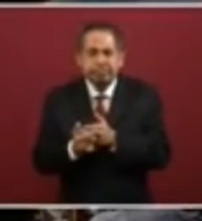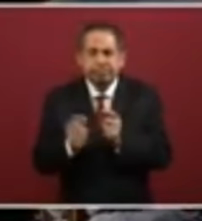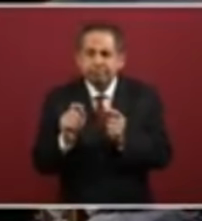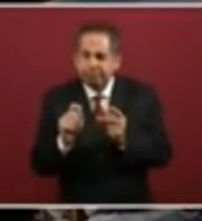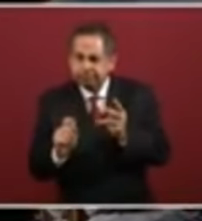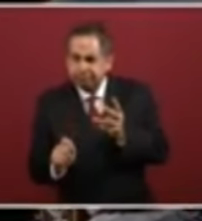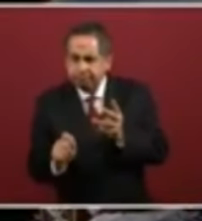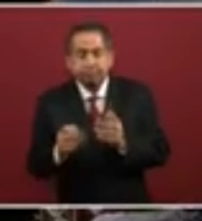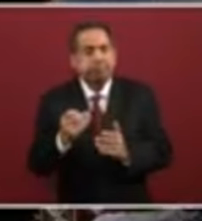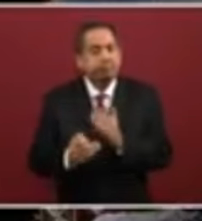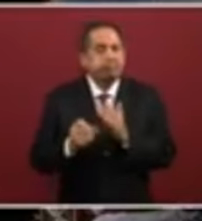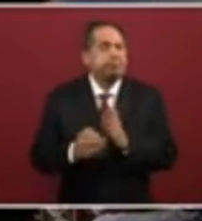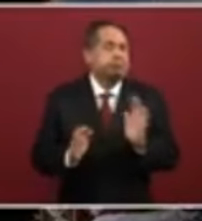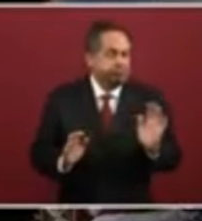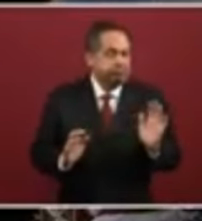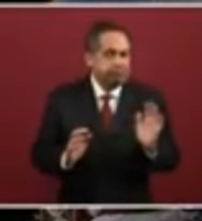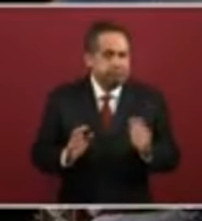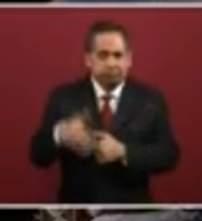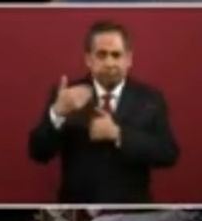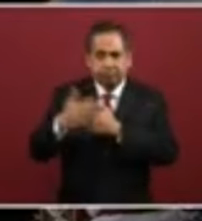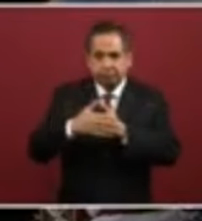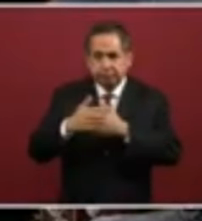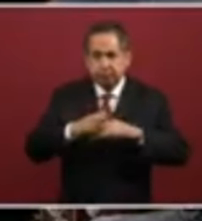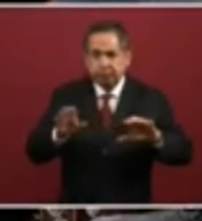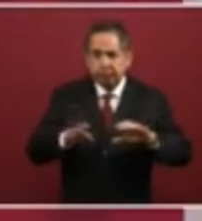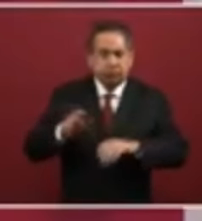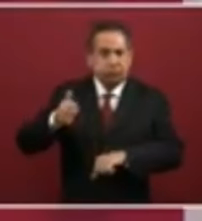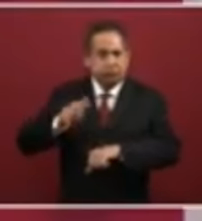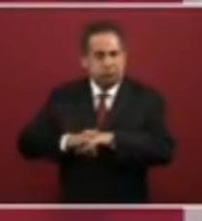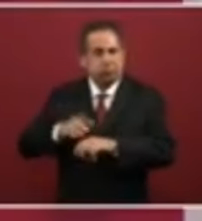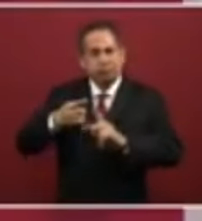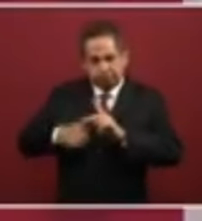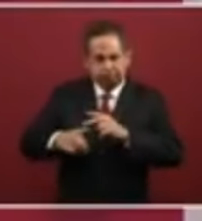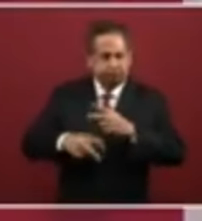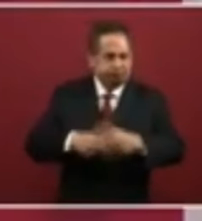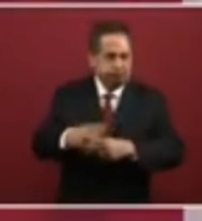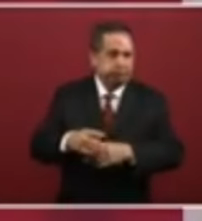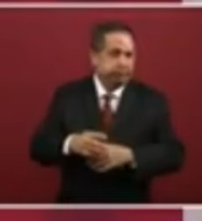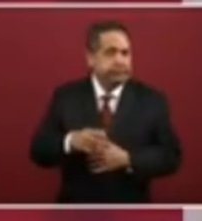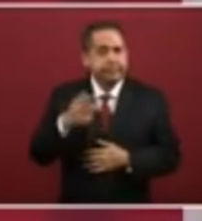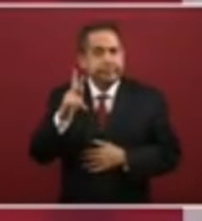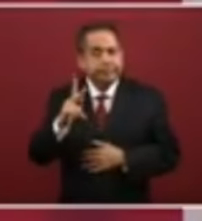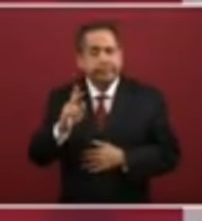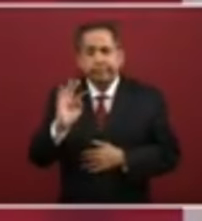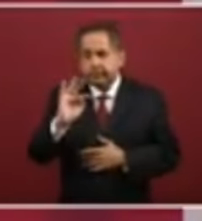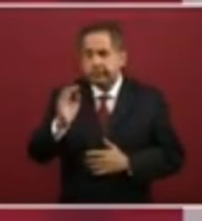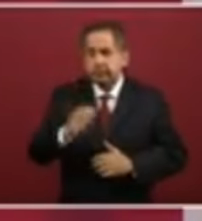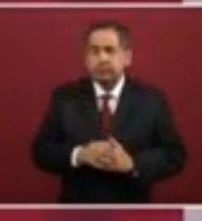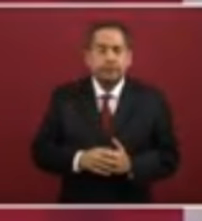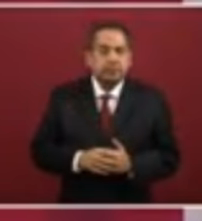vamos a llevar a cabo por administración la obra, pero van a haber